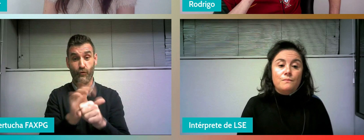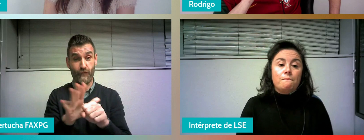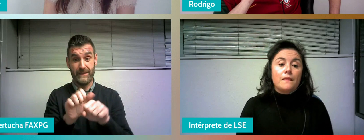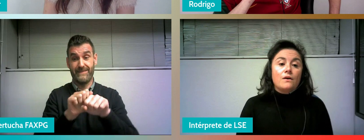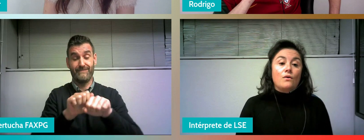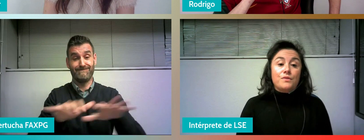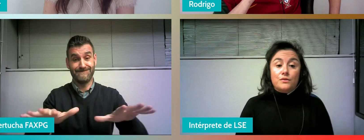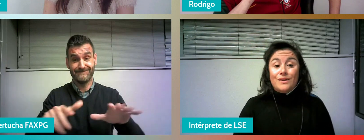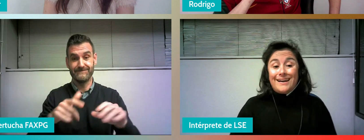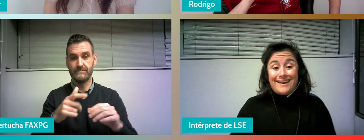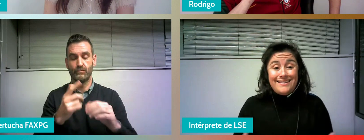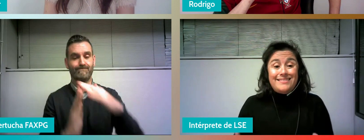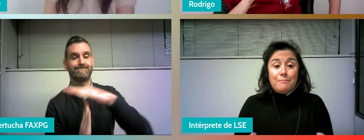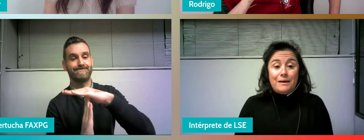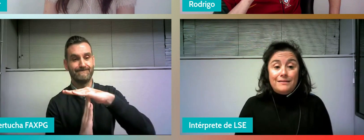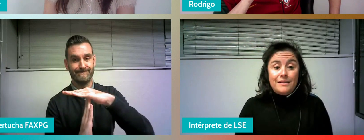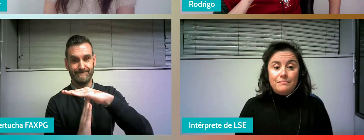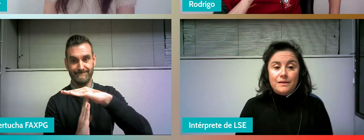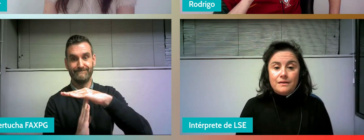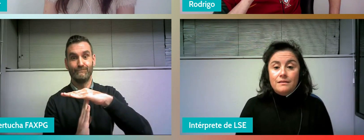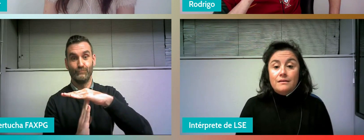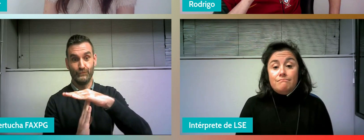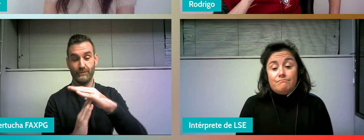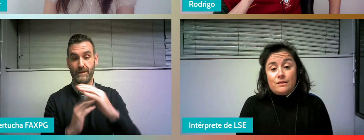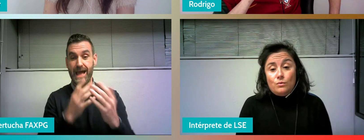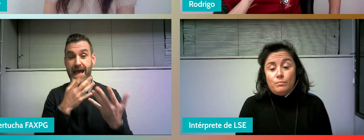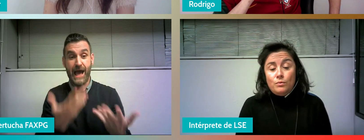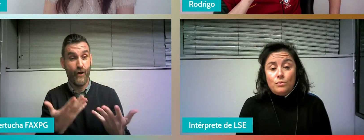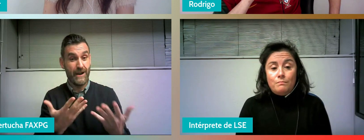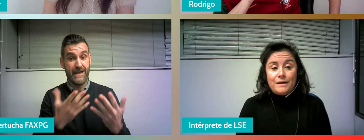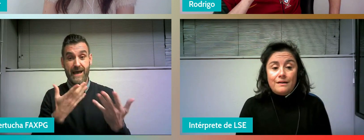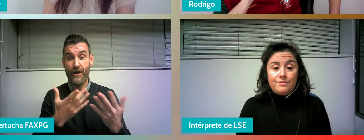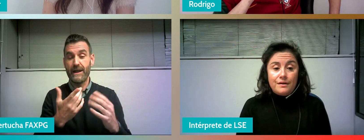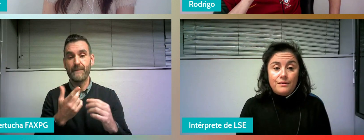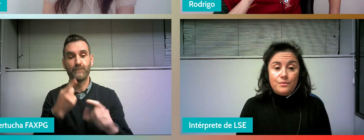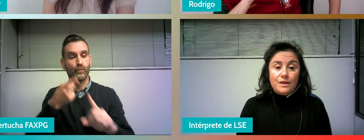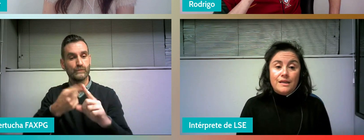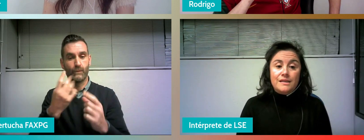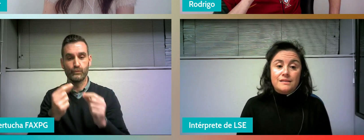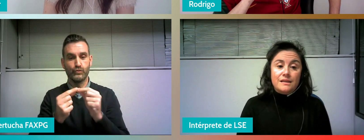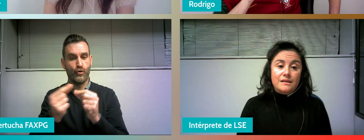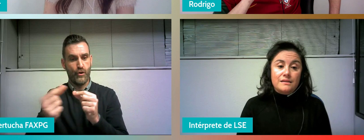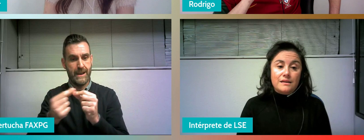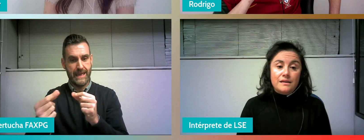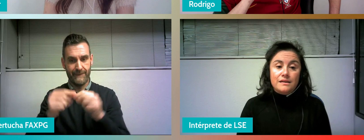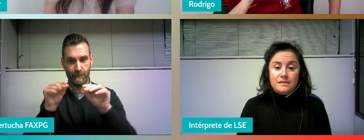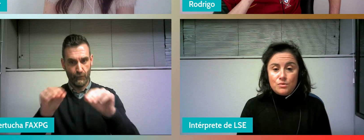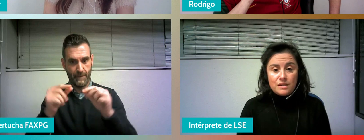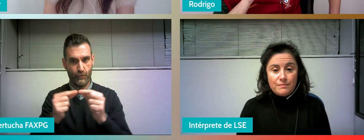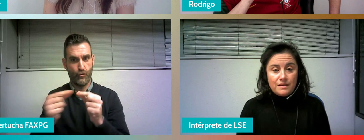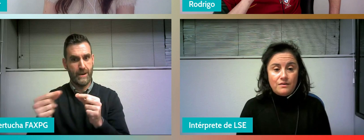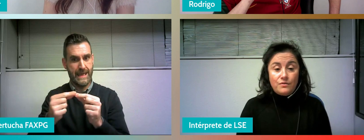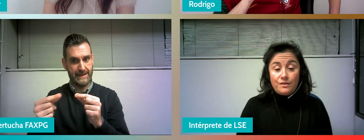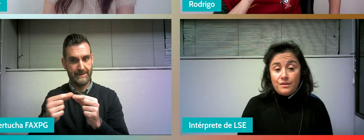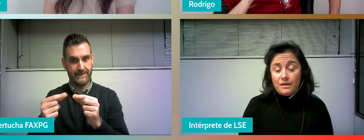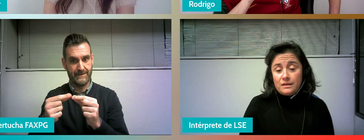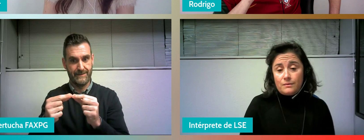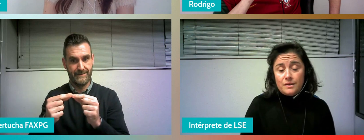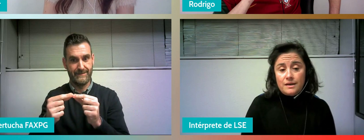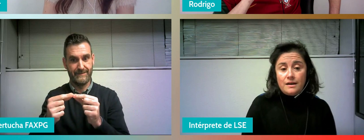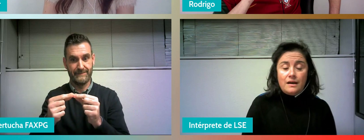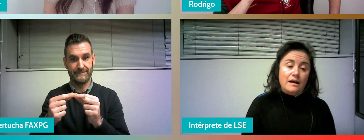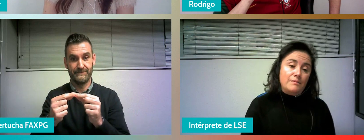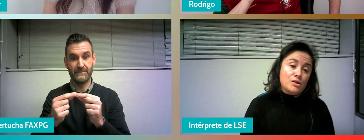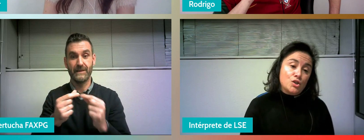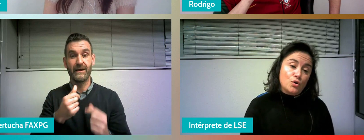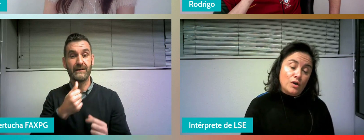pero o certo que a raíz da pandemia quedou un pouco paralizado. En este entre estamos tamén a ofrecer, a